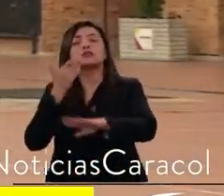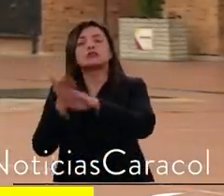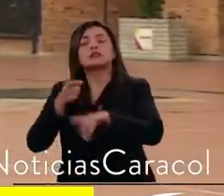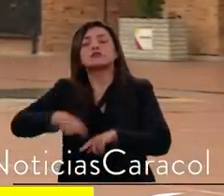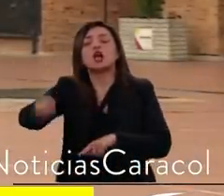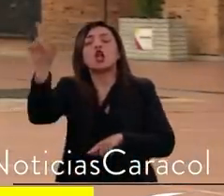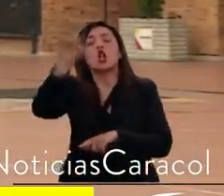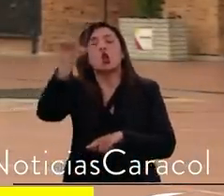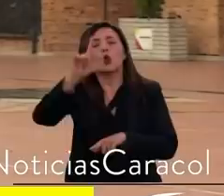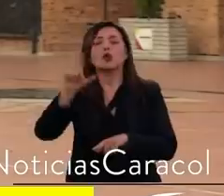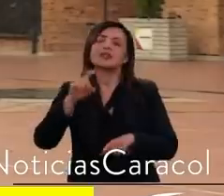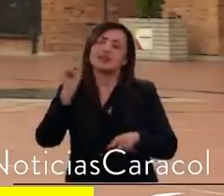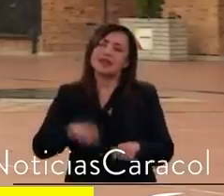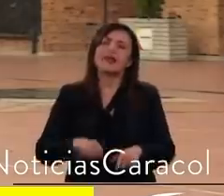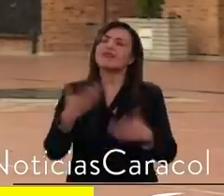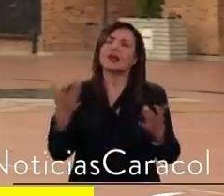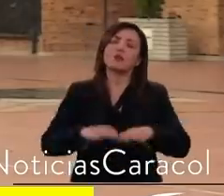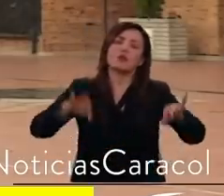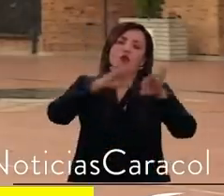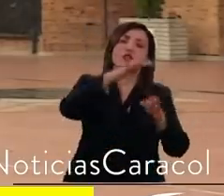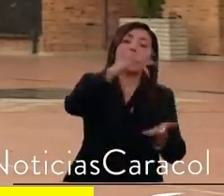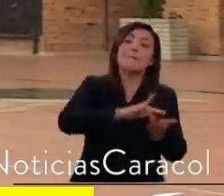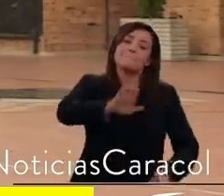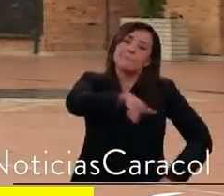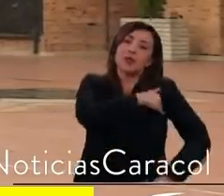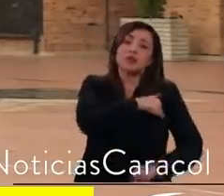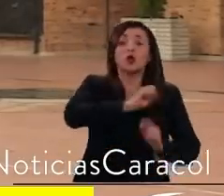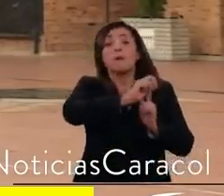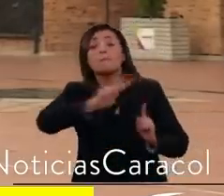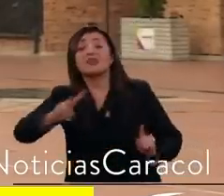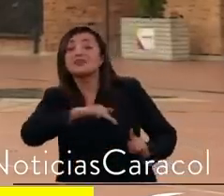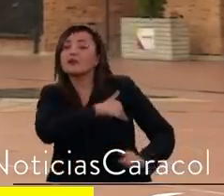lunes participen ministros y no viceministros.